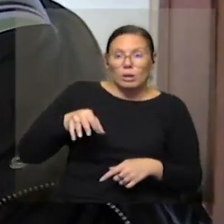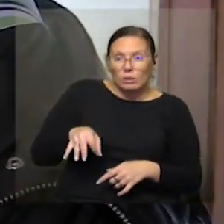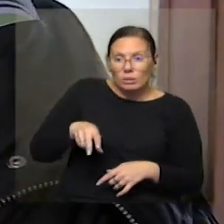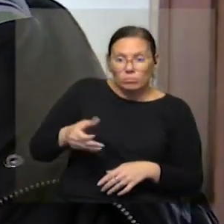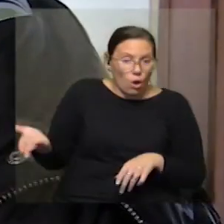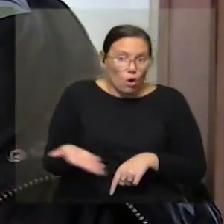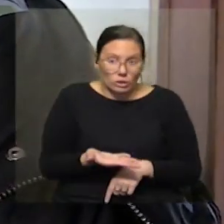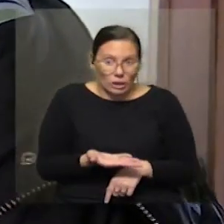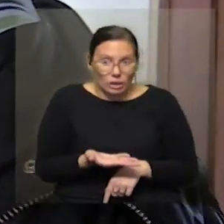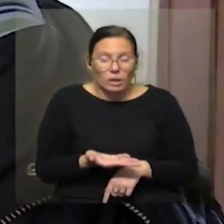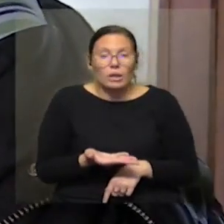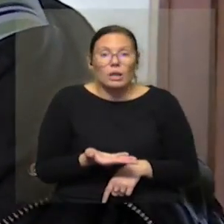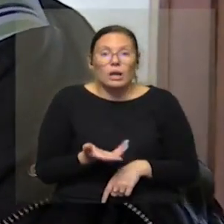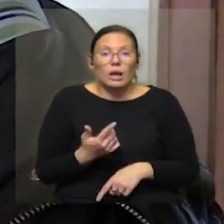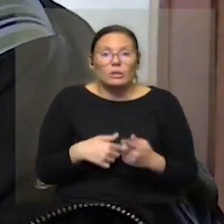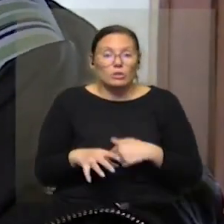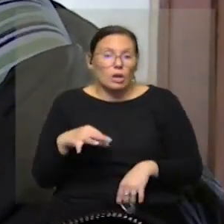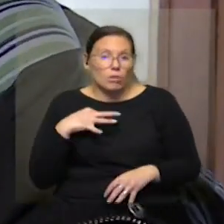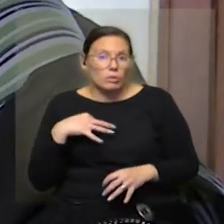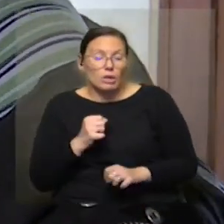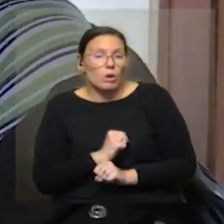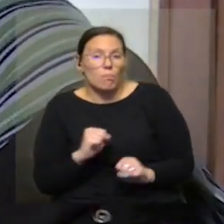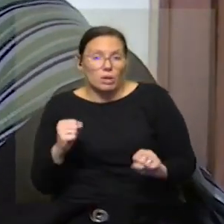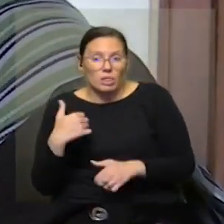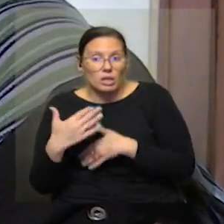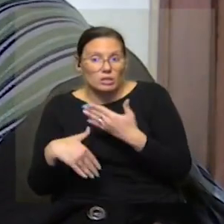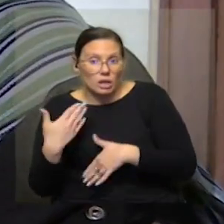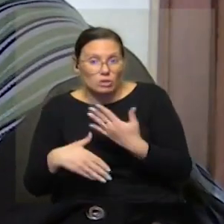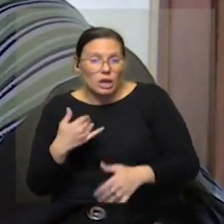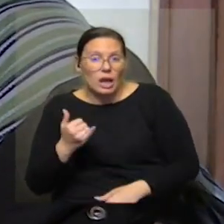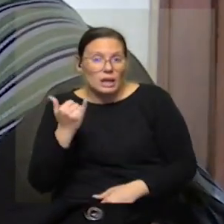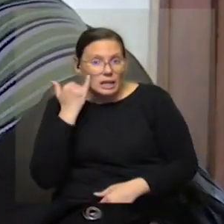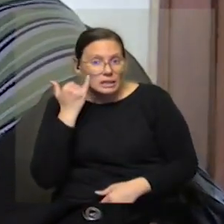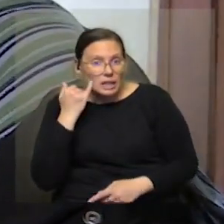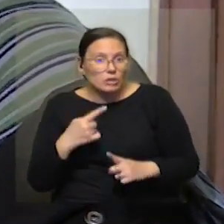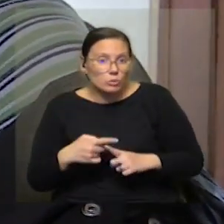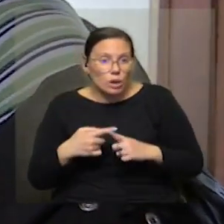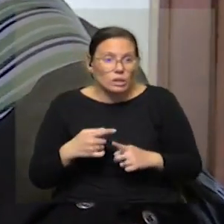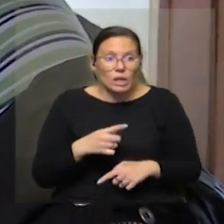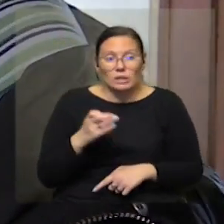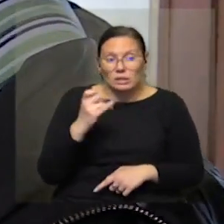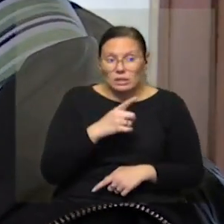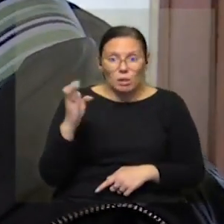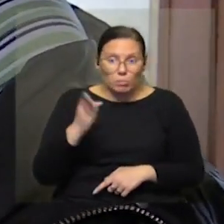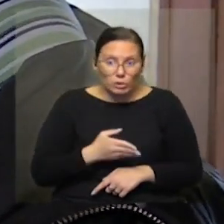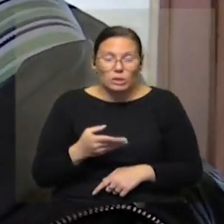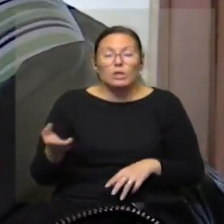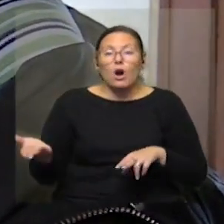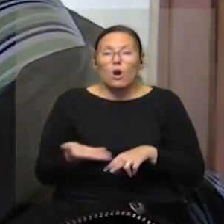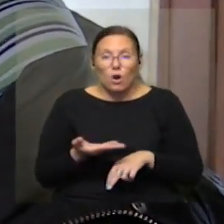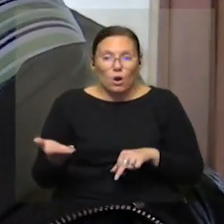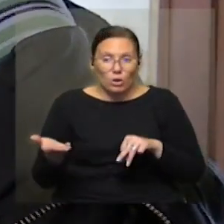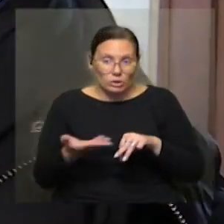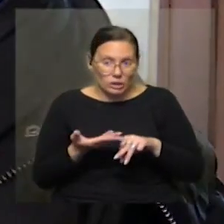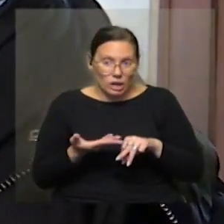lo que en su vida no van a poder desarrollar su sexualidad de forma plena. Muchas personas con mutilación genital